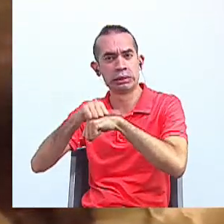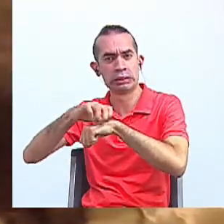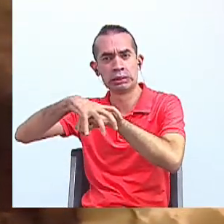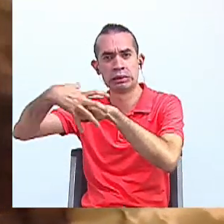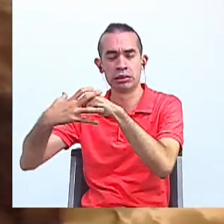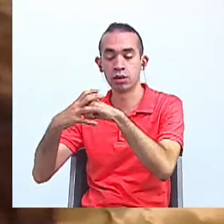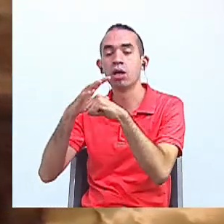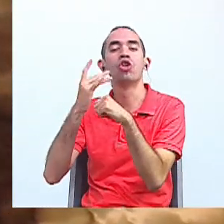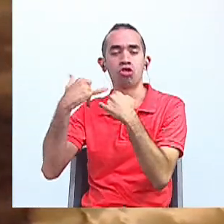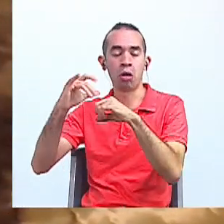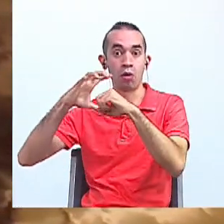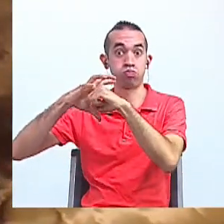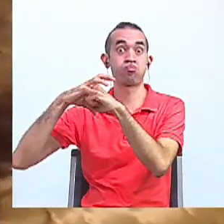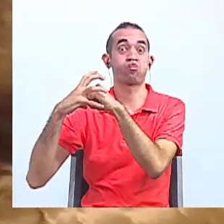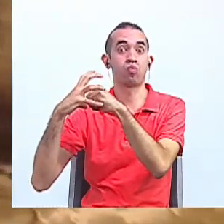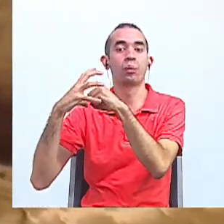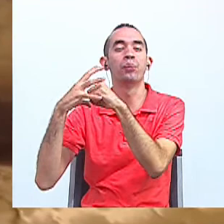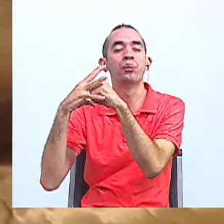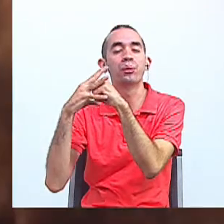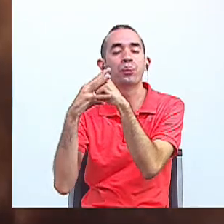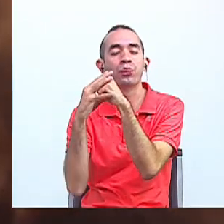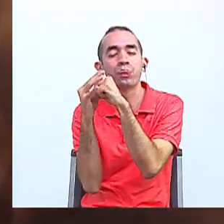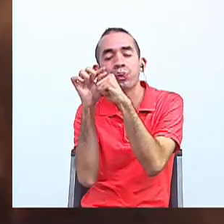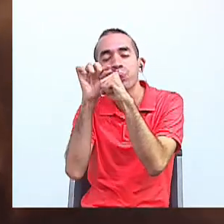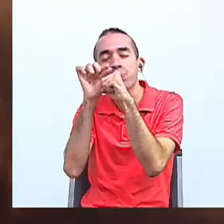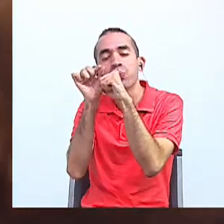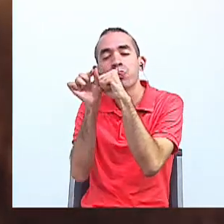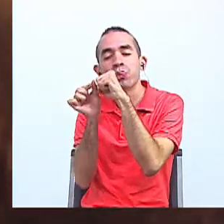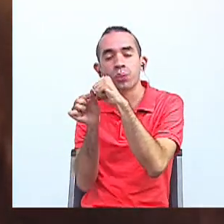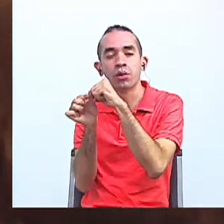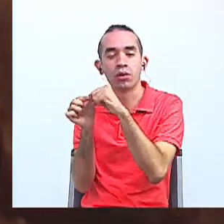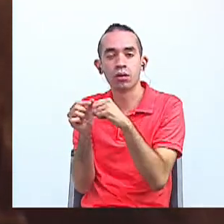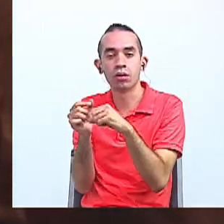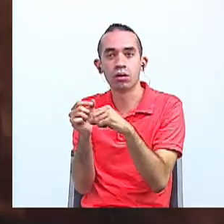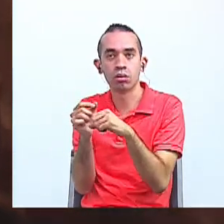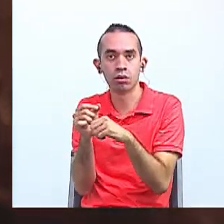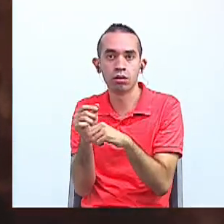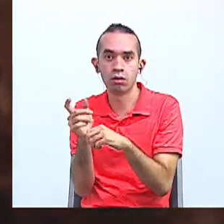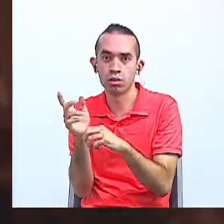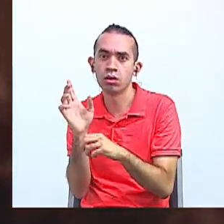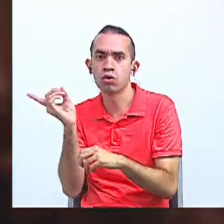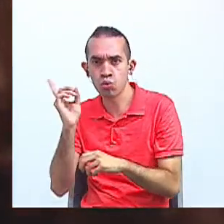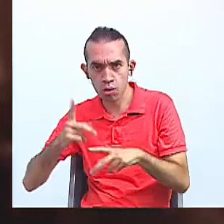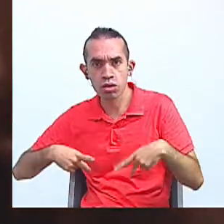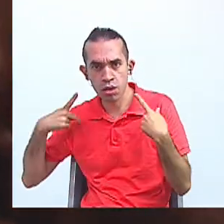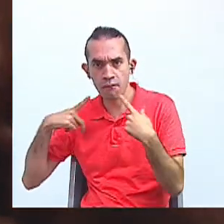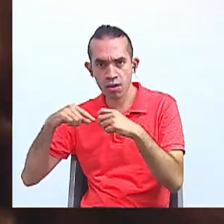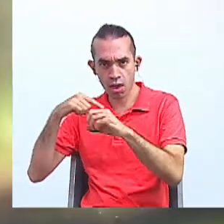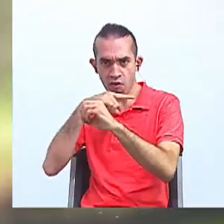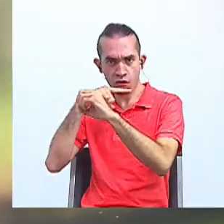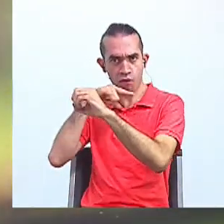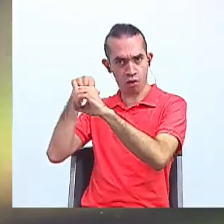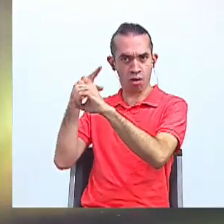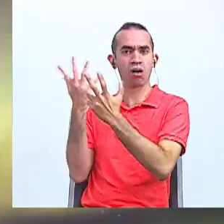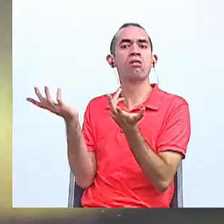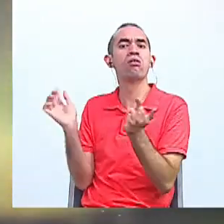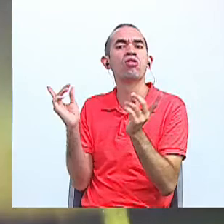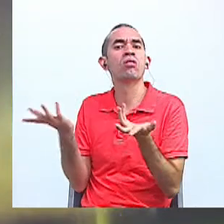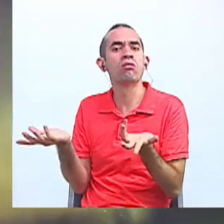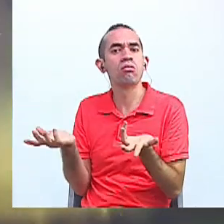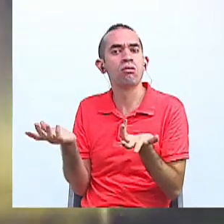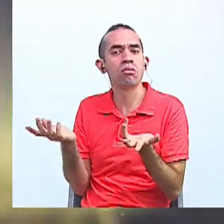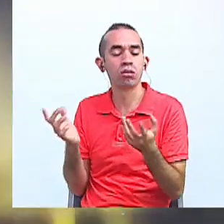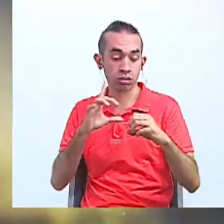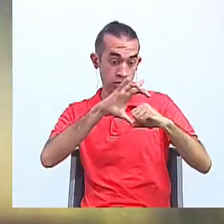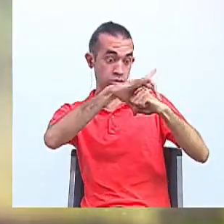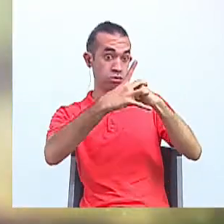completamente. Todavía queda una delgada capa. ¿Pero has escuchado sobre algún tipo de vida en Marte? ¿Qué le sucedería a la